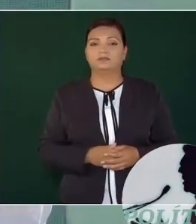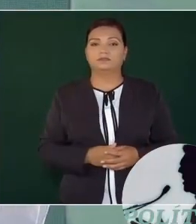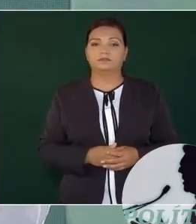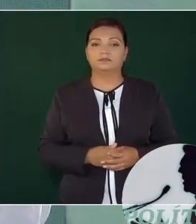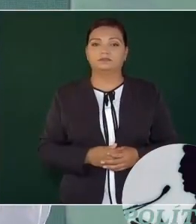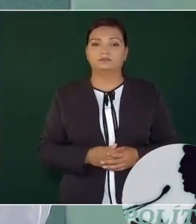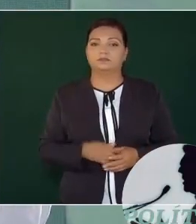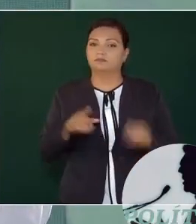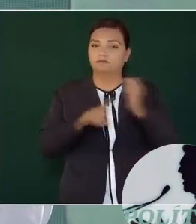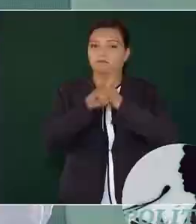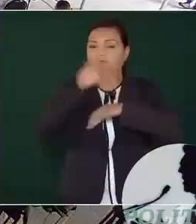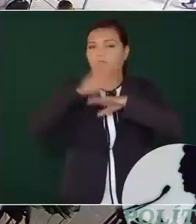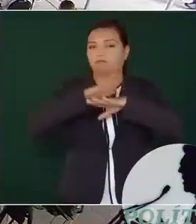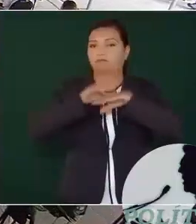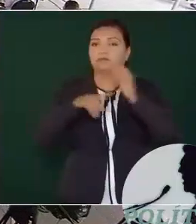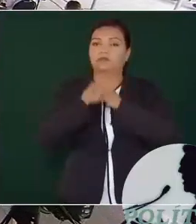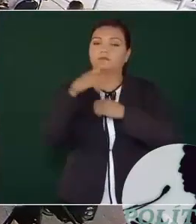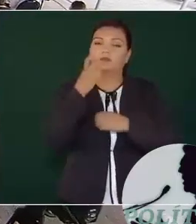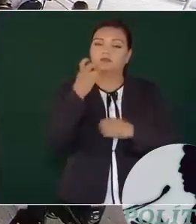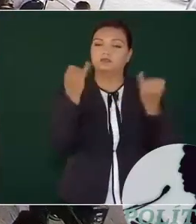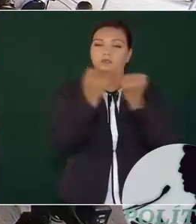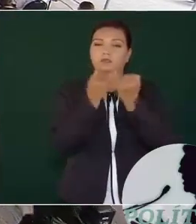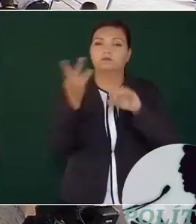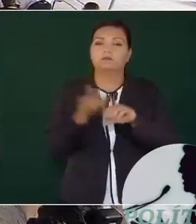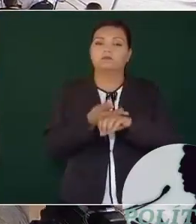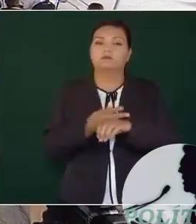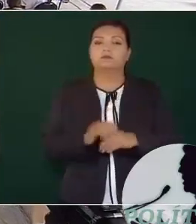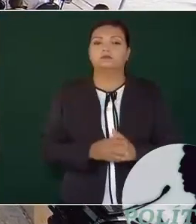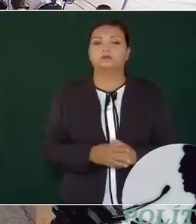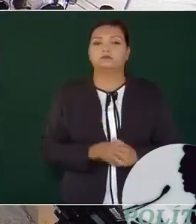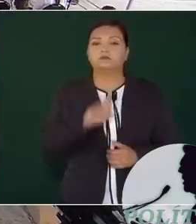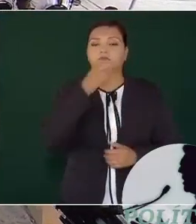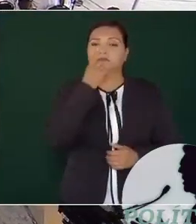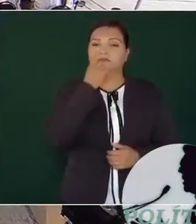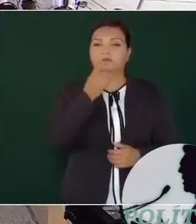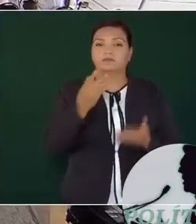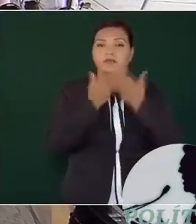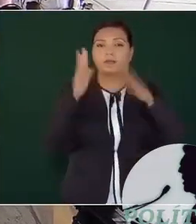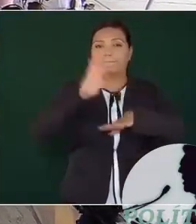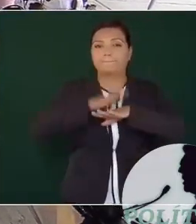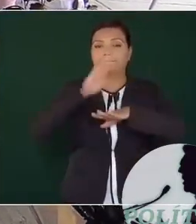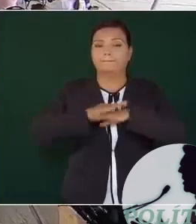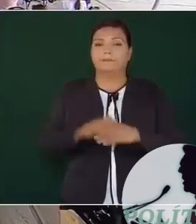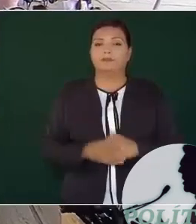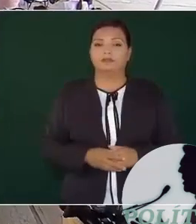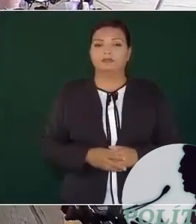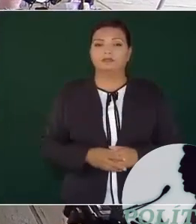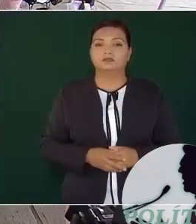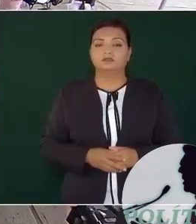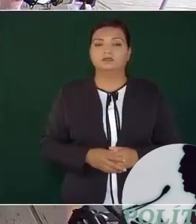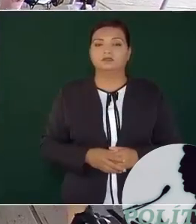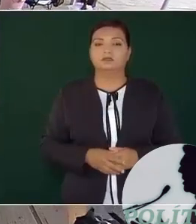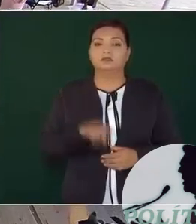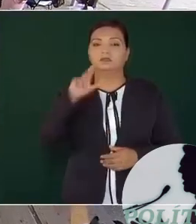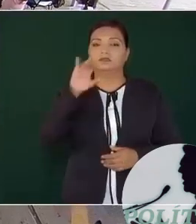se emproblemó por esta situación. Entonces, le dije todavía a Luisa